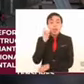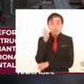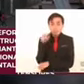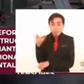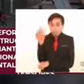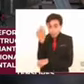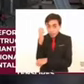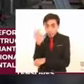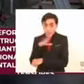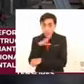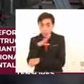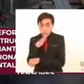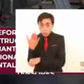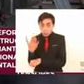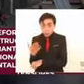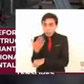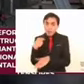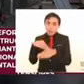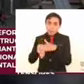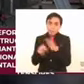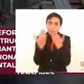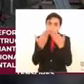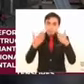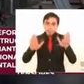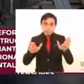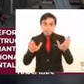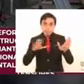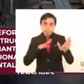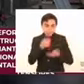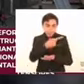el metro pueda estar ya abierto a los usuarios.